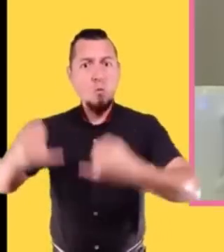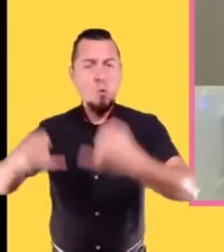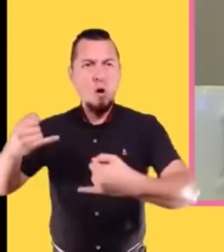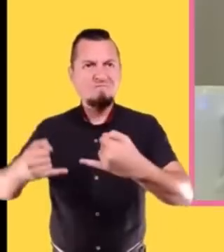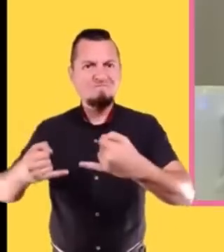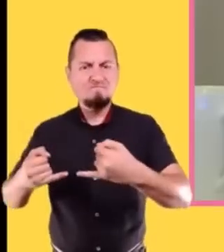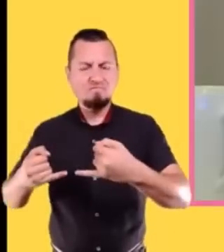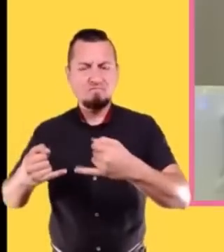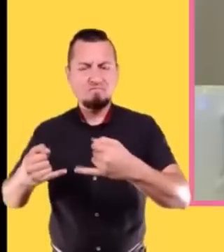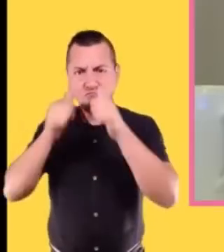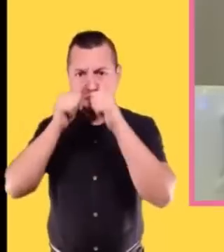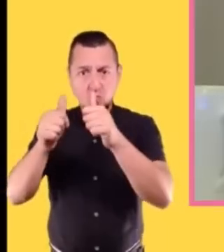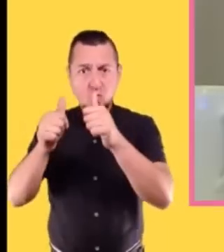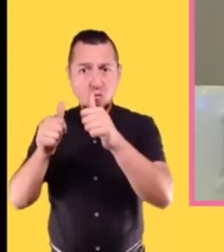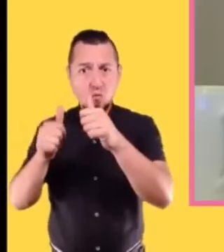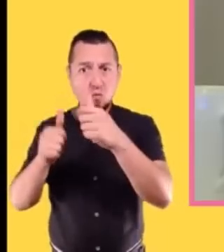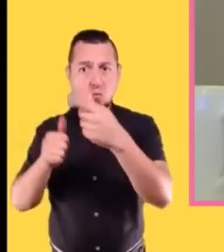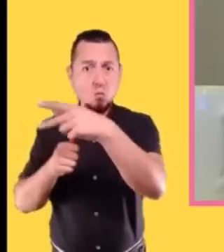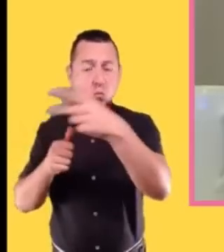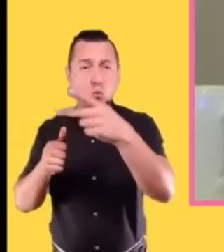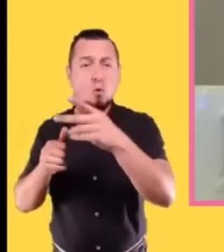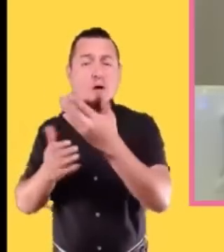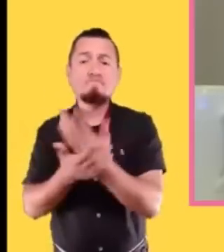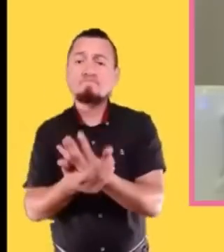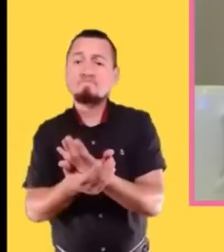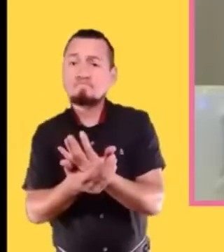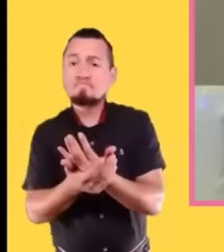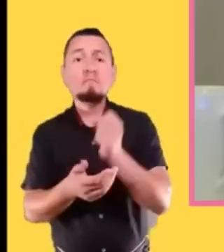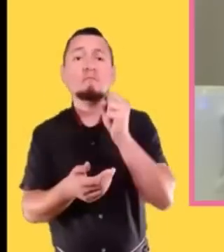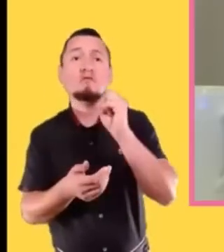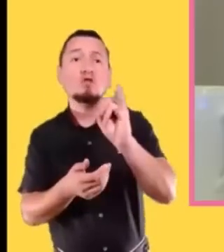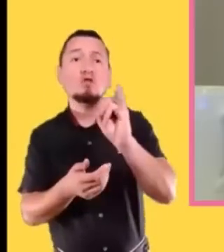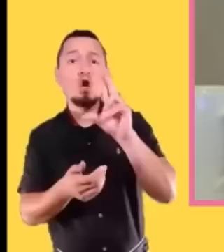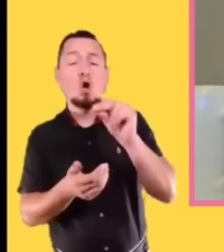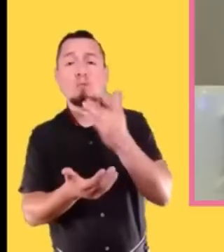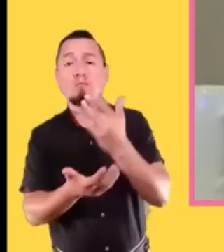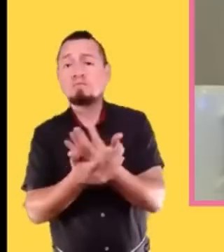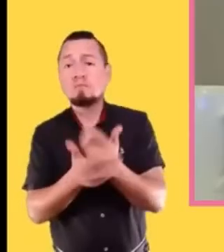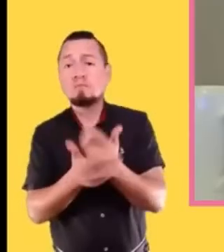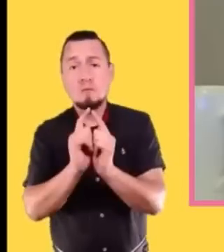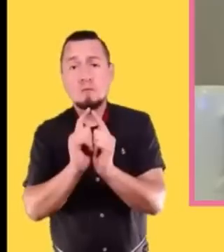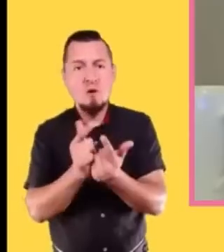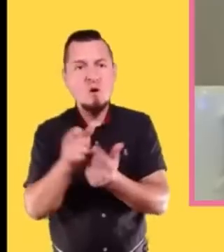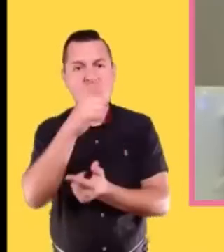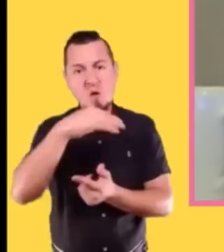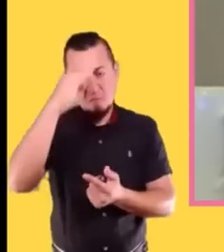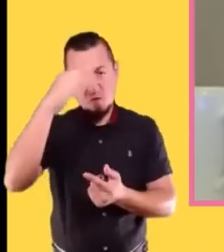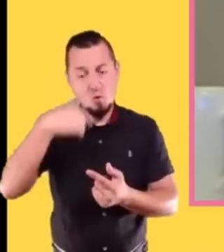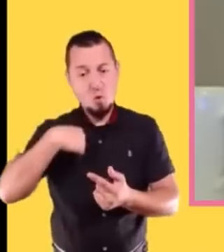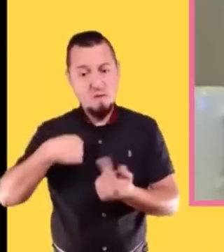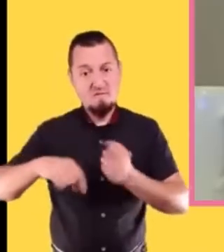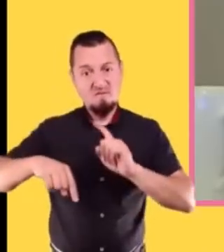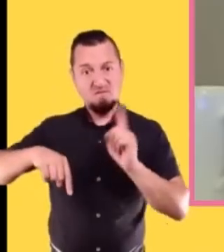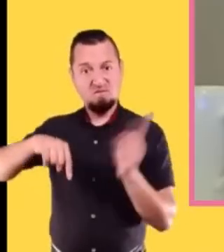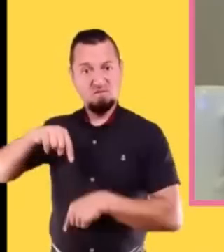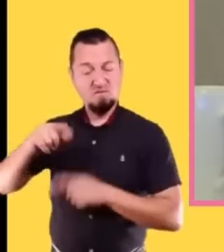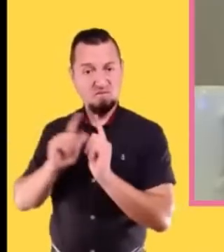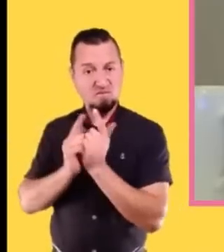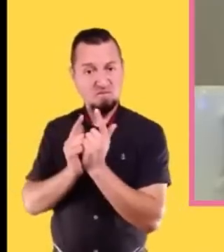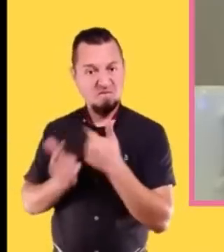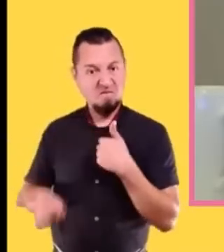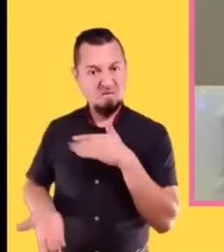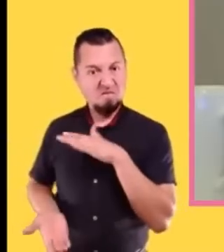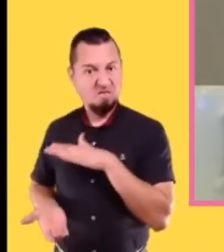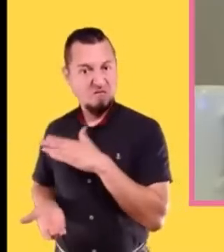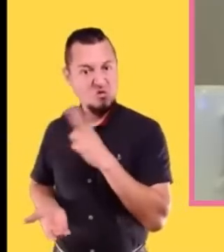esperar su resolución. Para quienes nos han preguntado en específico sobre este punto, en tanto no haya